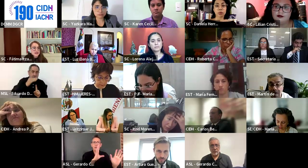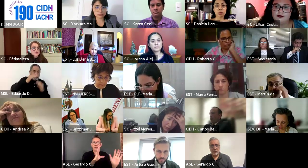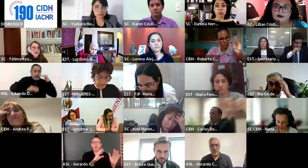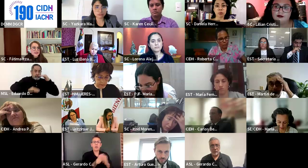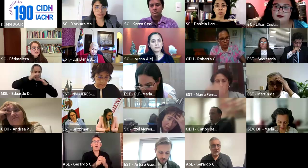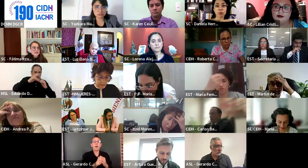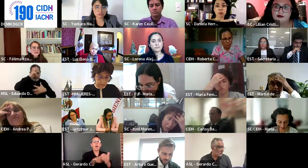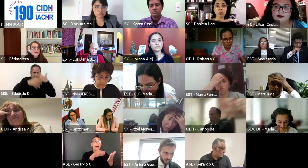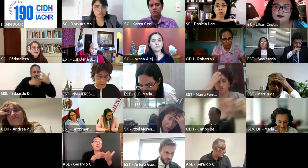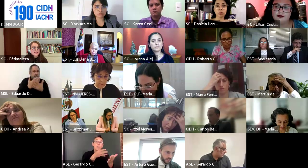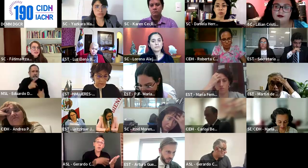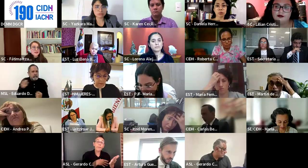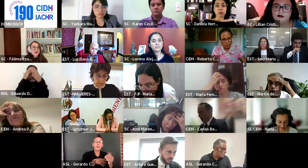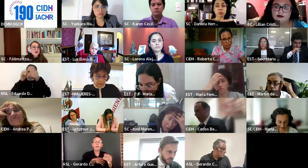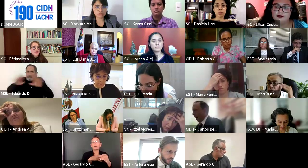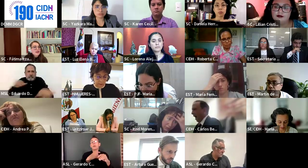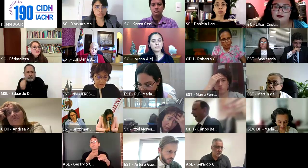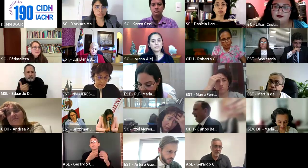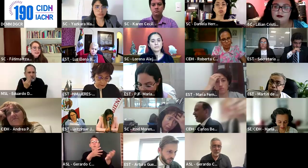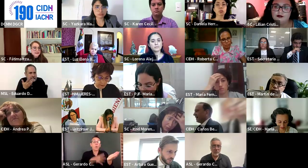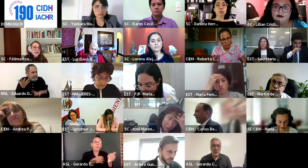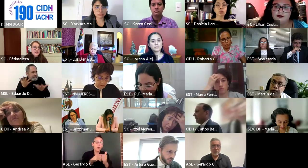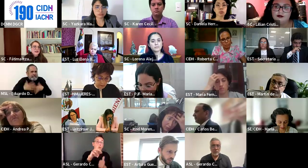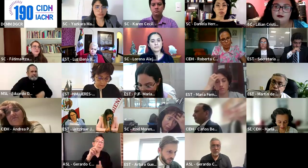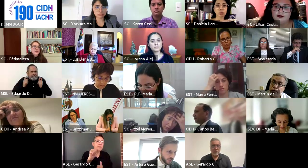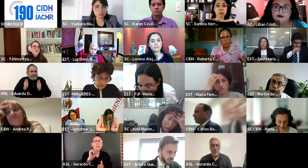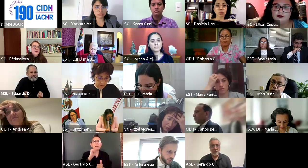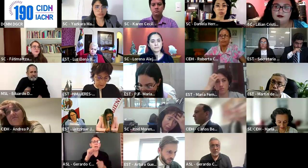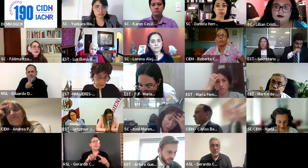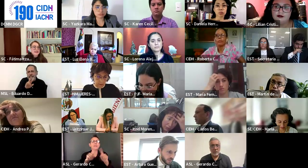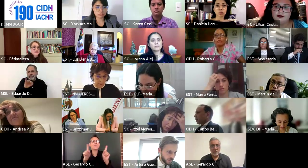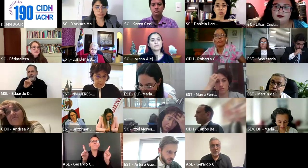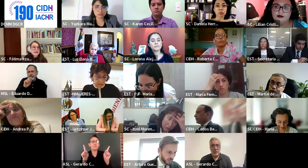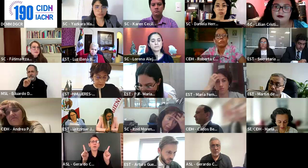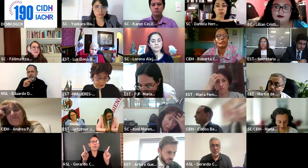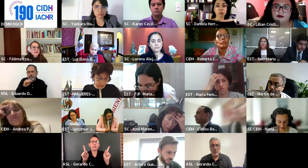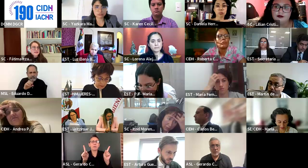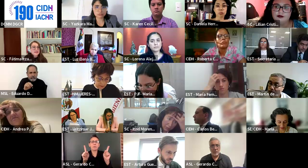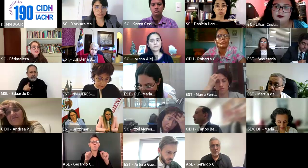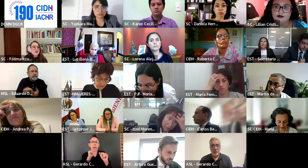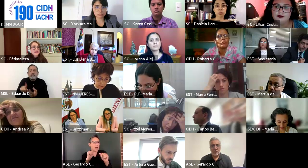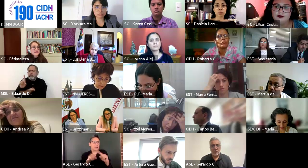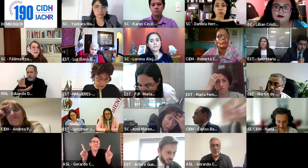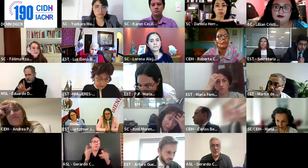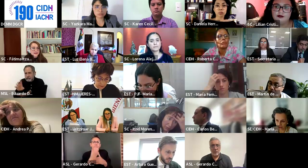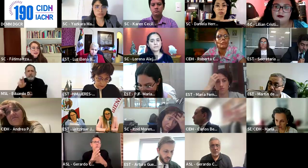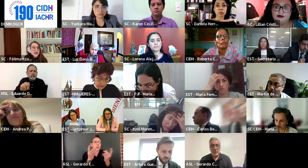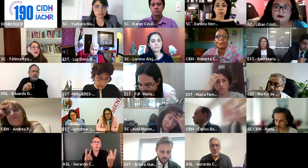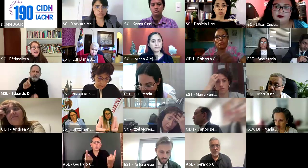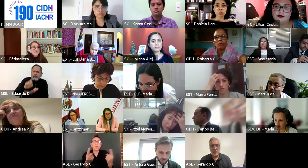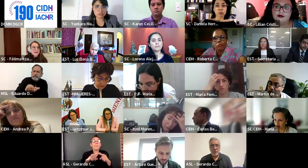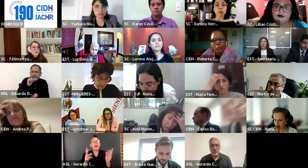violencia contra las mujeres con discapacidad no es diferente a la que puedan vivir mujeres sin discapacidad, sino que es